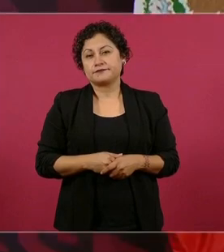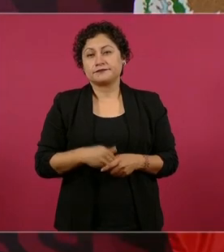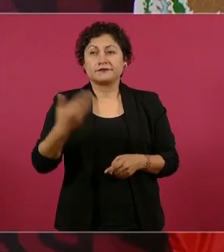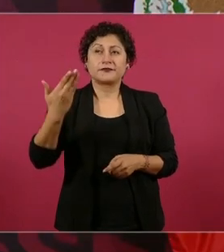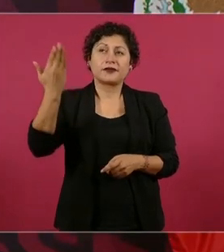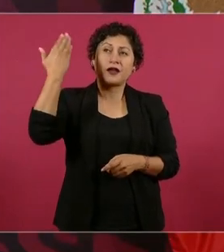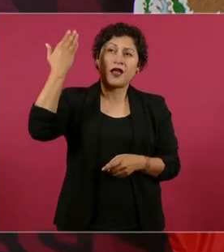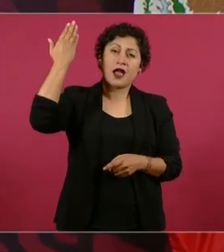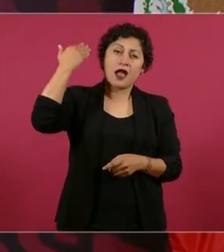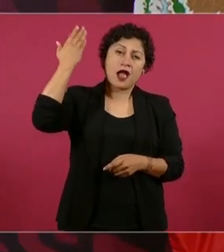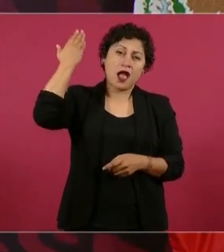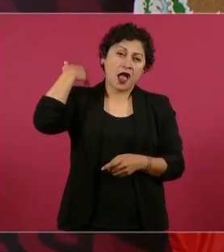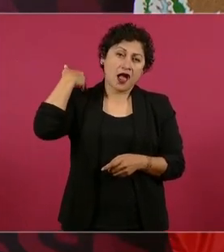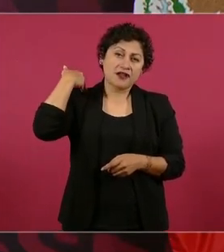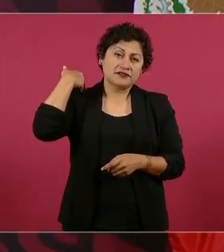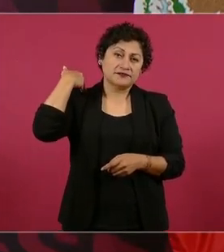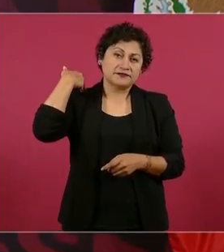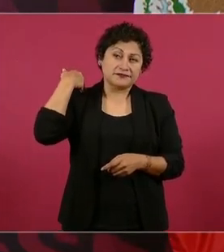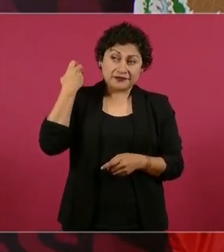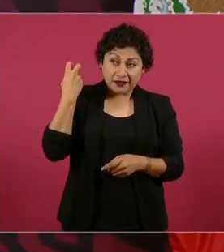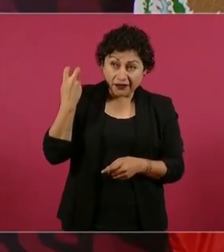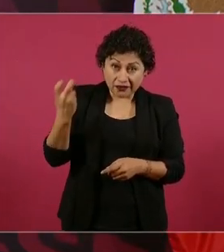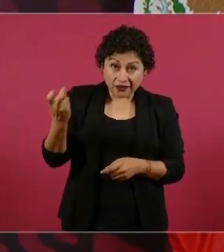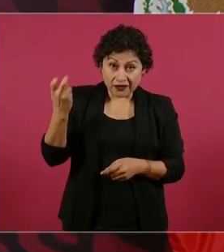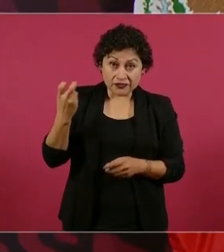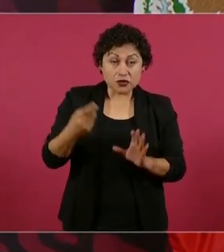no se exaltaban.